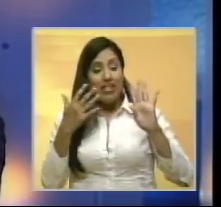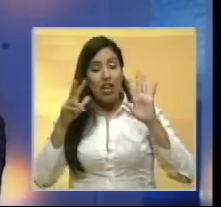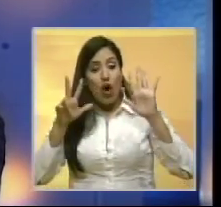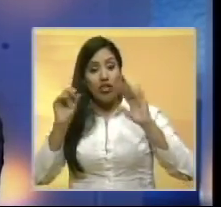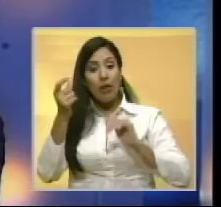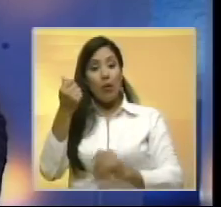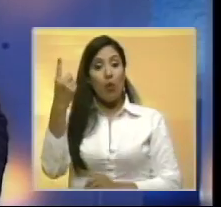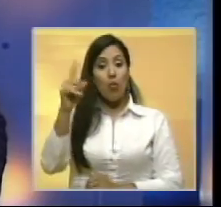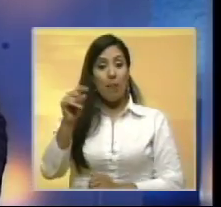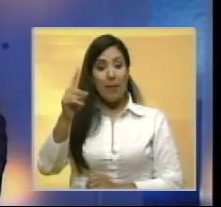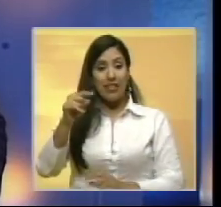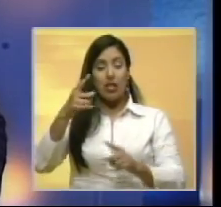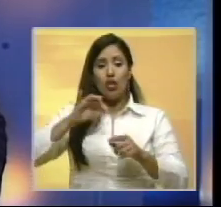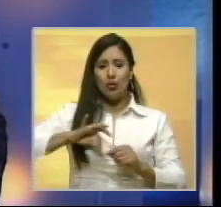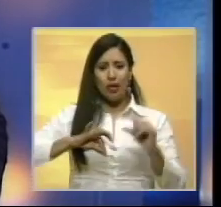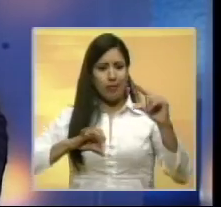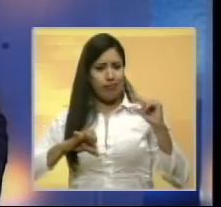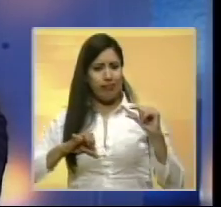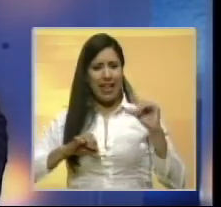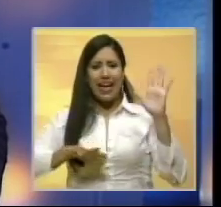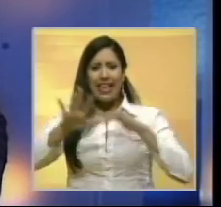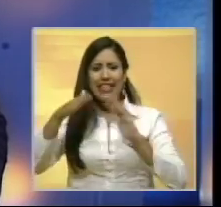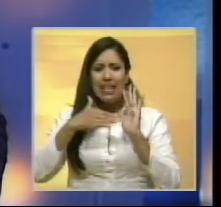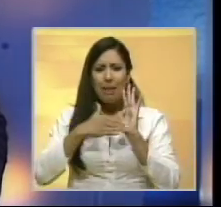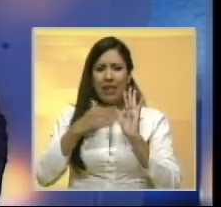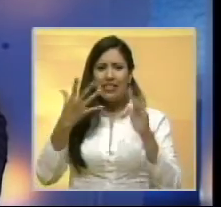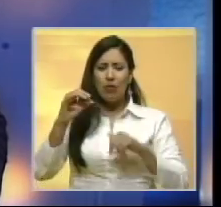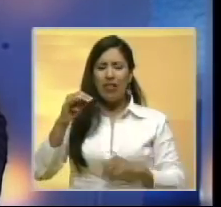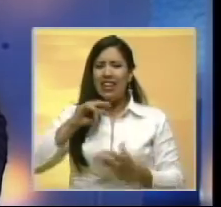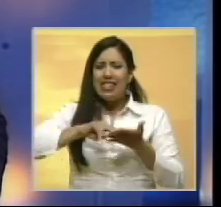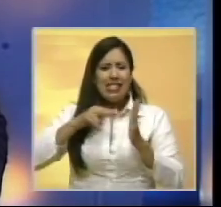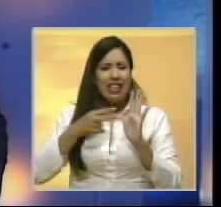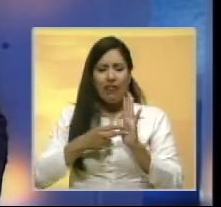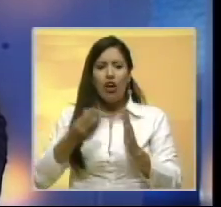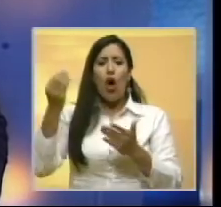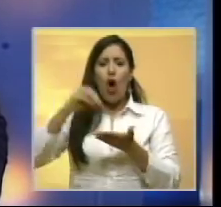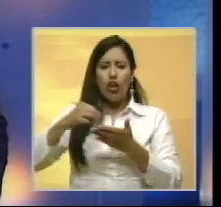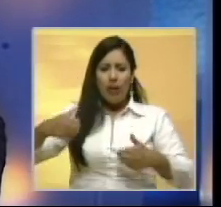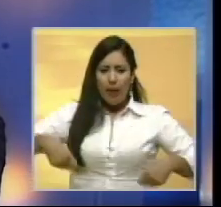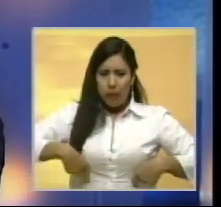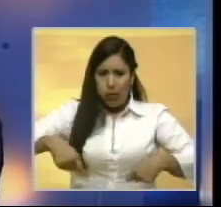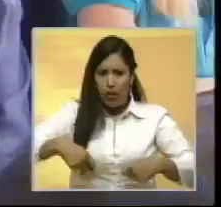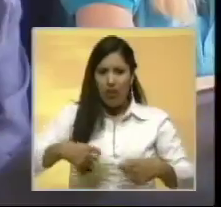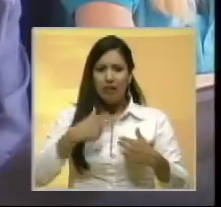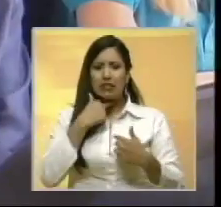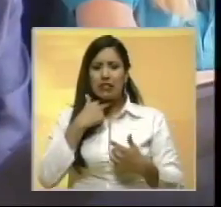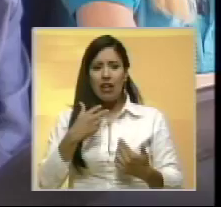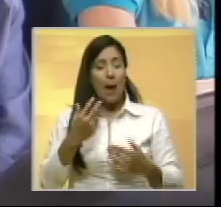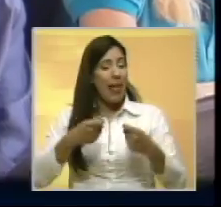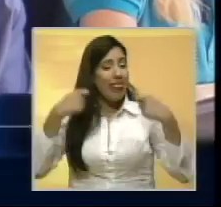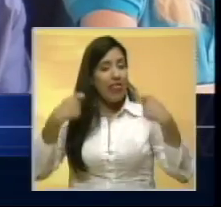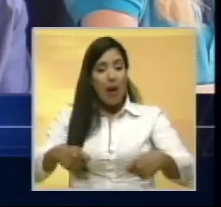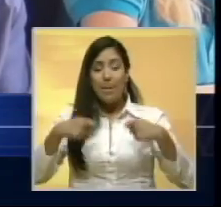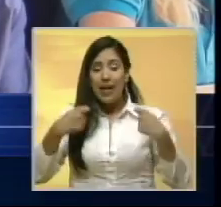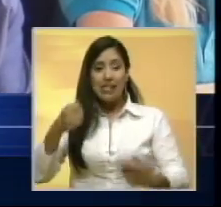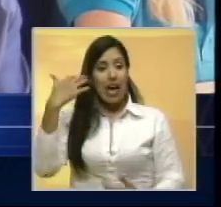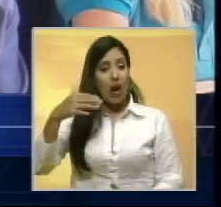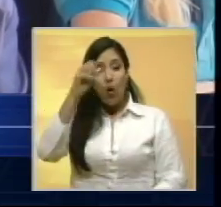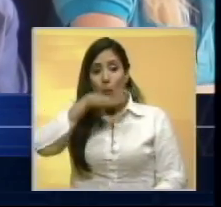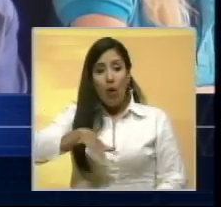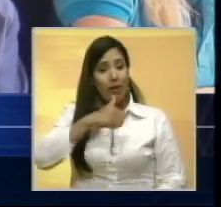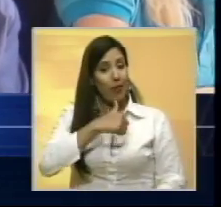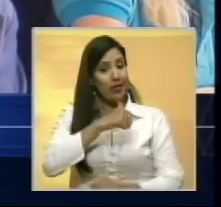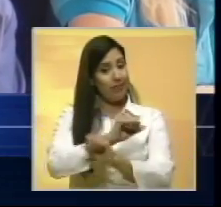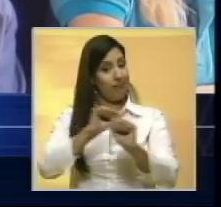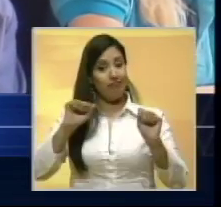bolívares mensuales, con un salario mínimo de 15.050, lo cual significa otro golpe a sus bolsillos. Demasiado para el pueblo ya no